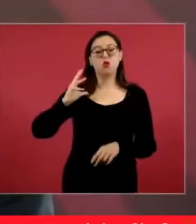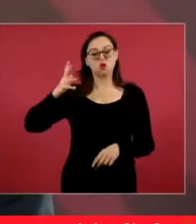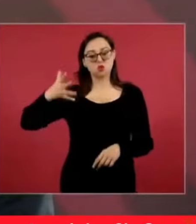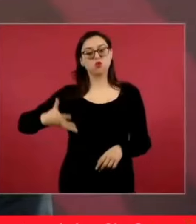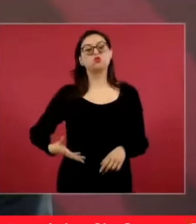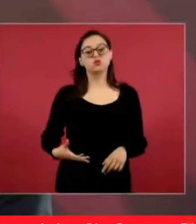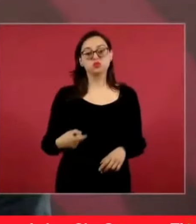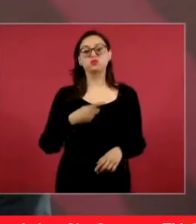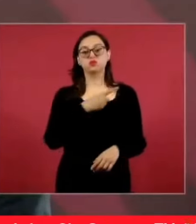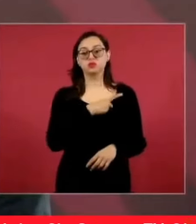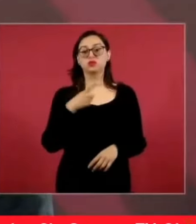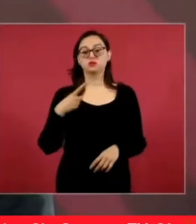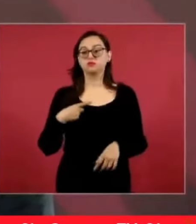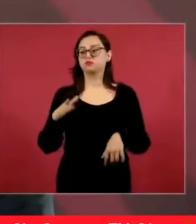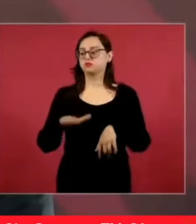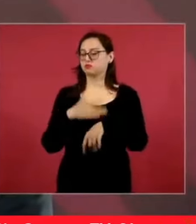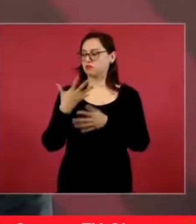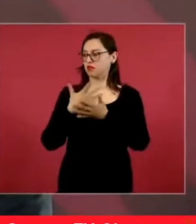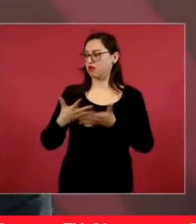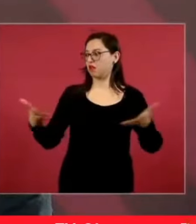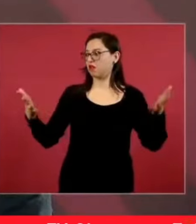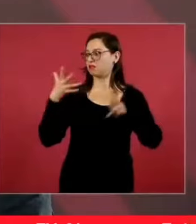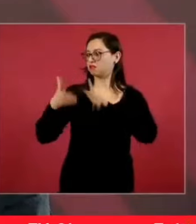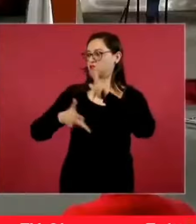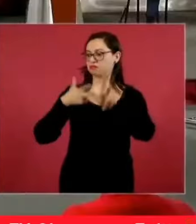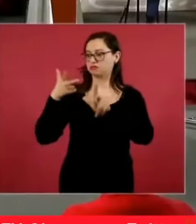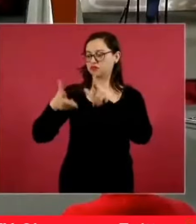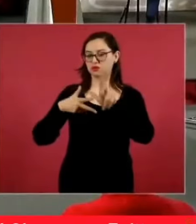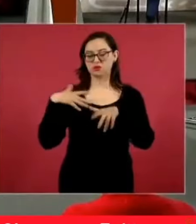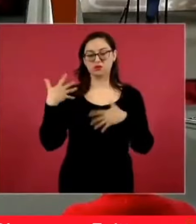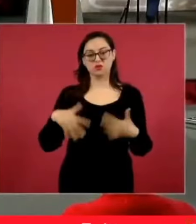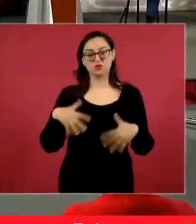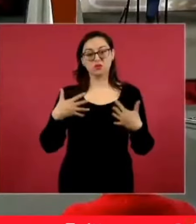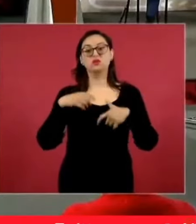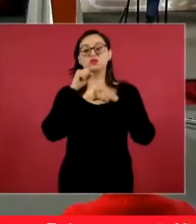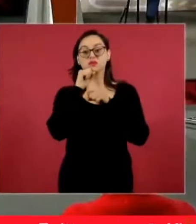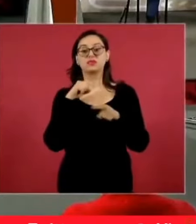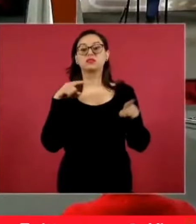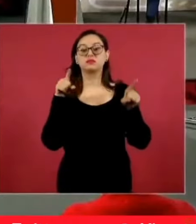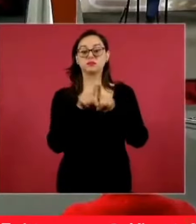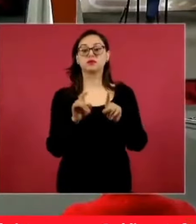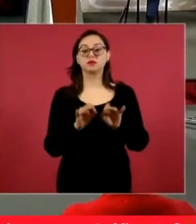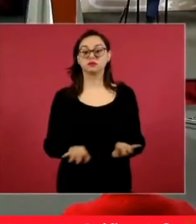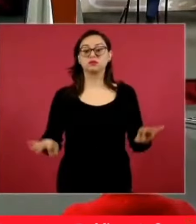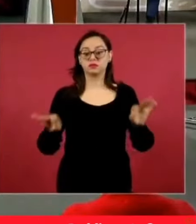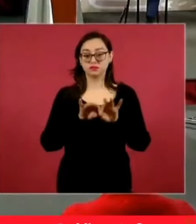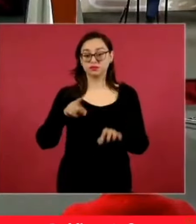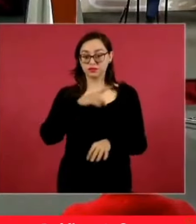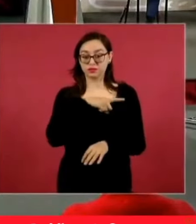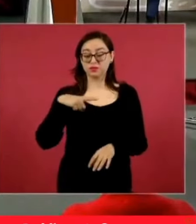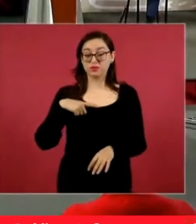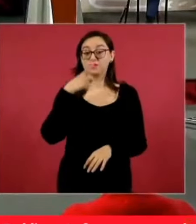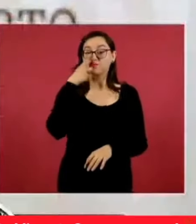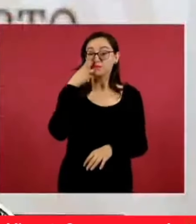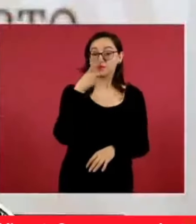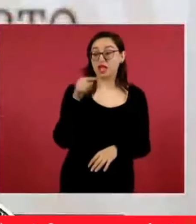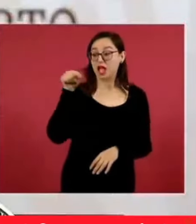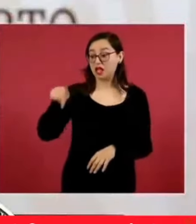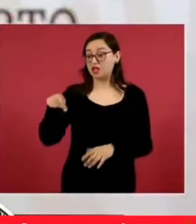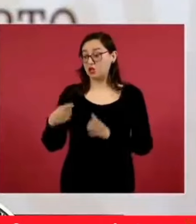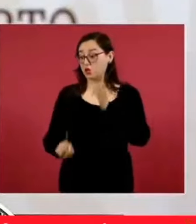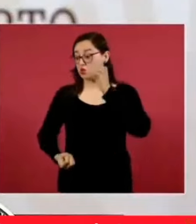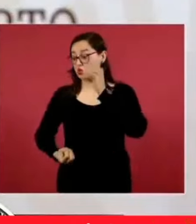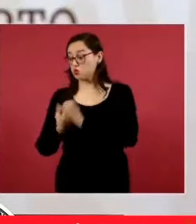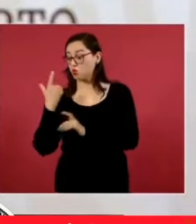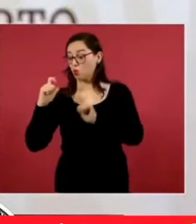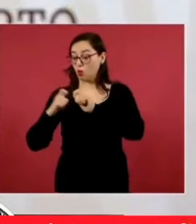con una magna obra como es el Tren Maya. Además, que ha sido un atractivo para nuevas inversiones, pues